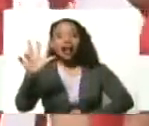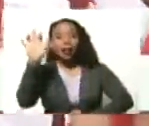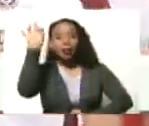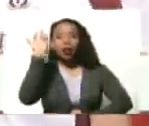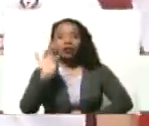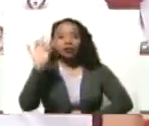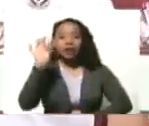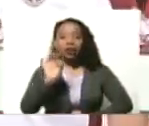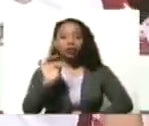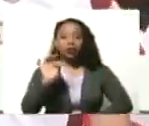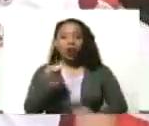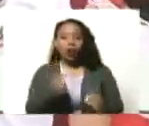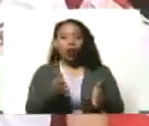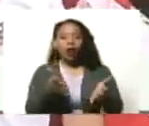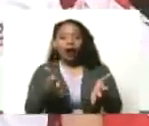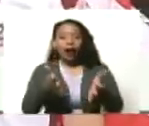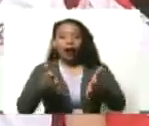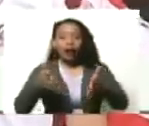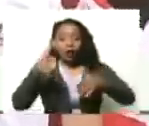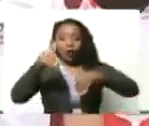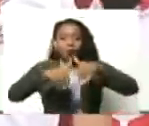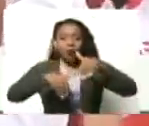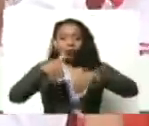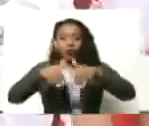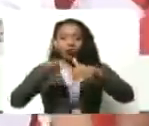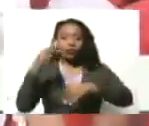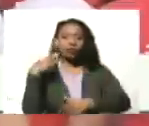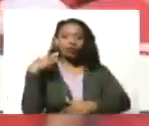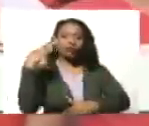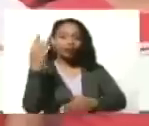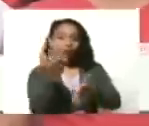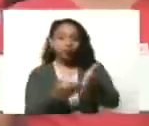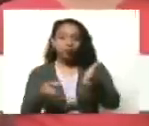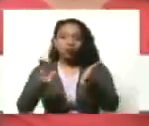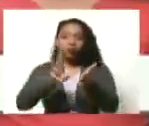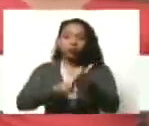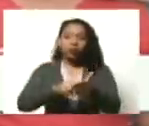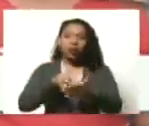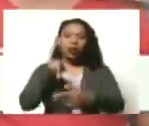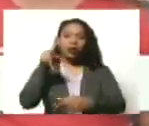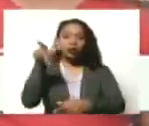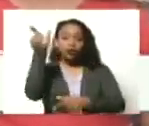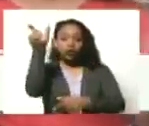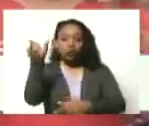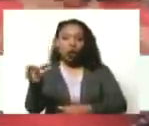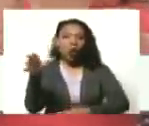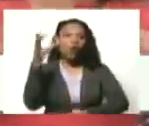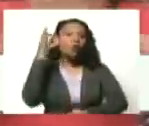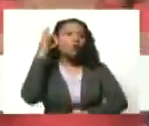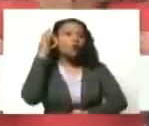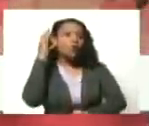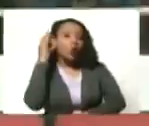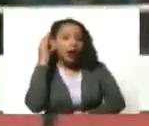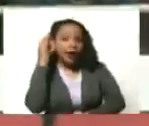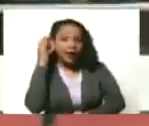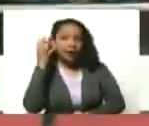73% de los que fueron electos o que fueron ratificados son mujeres.